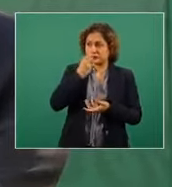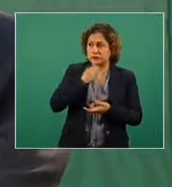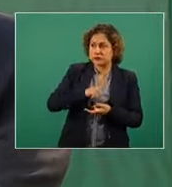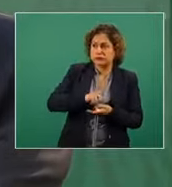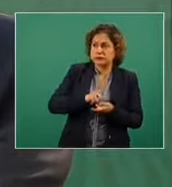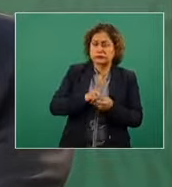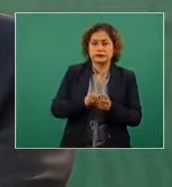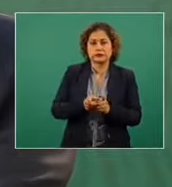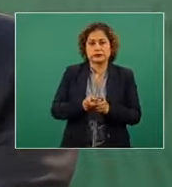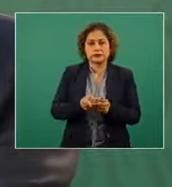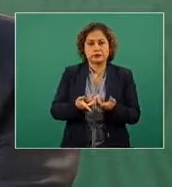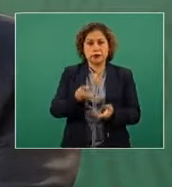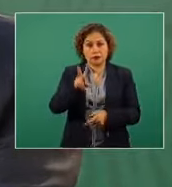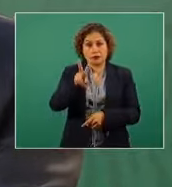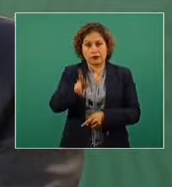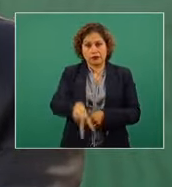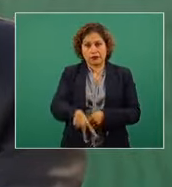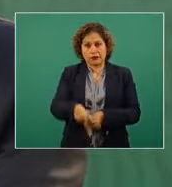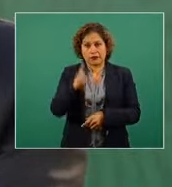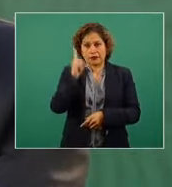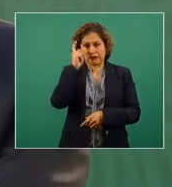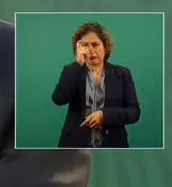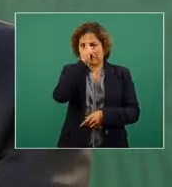es fuerte.